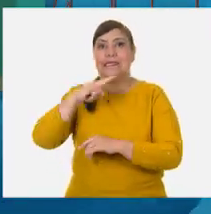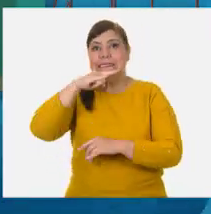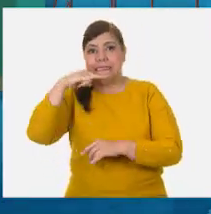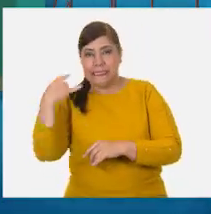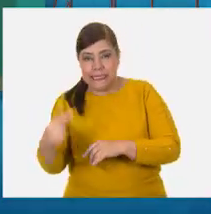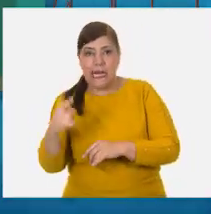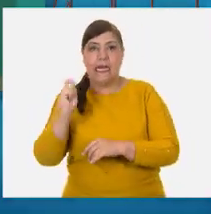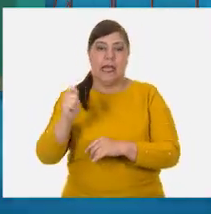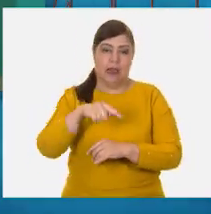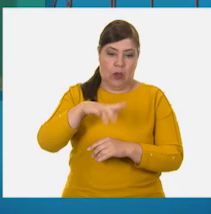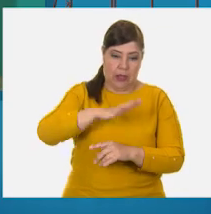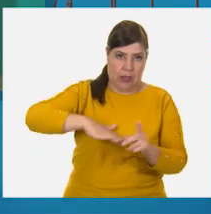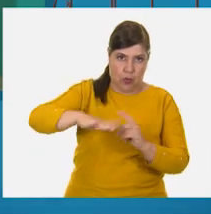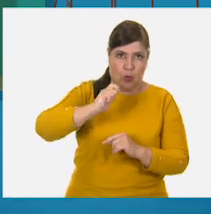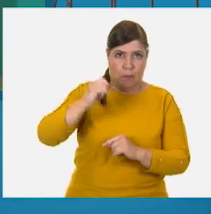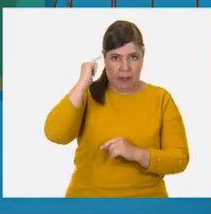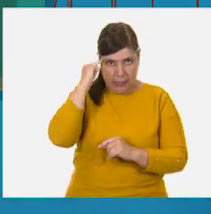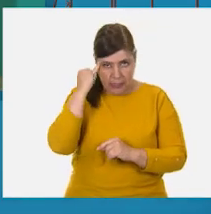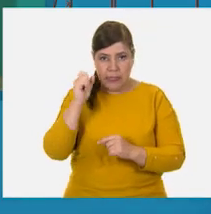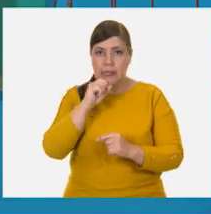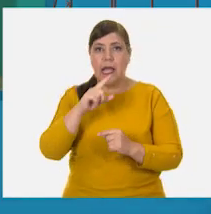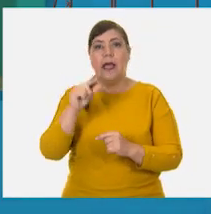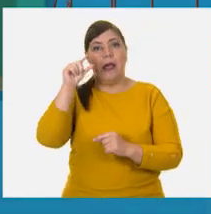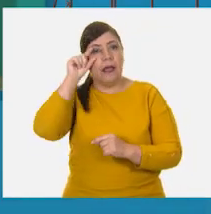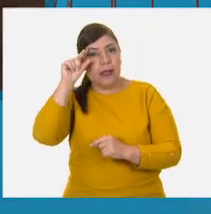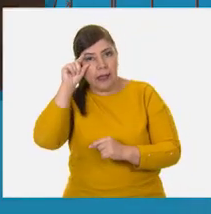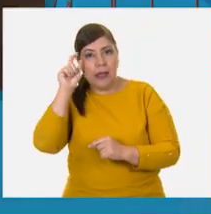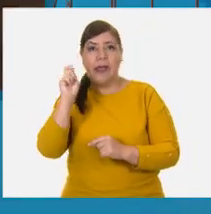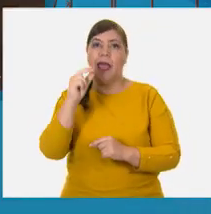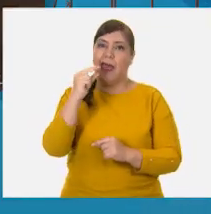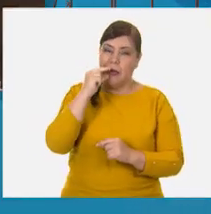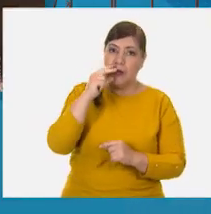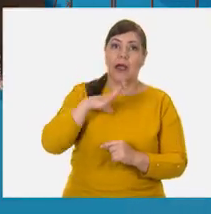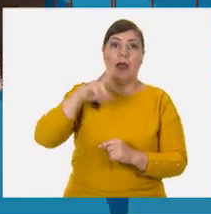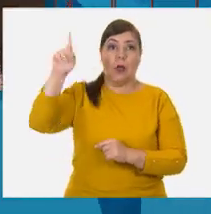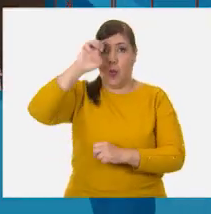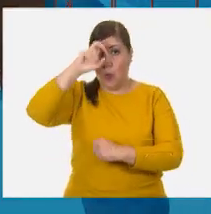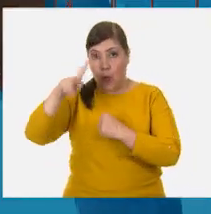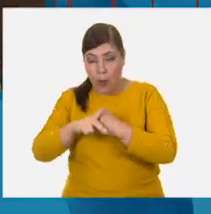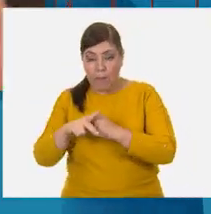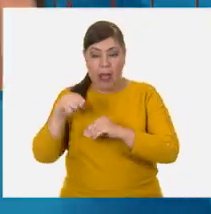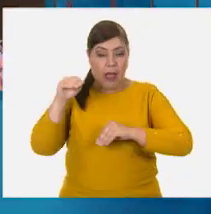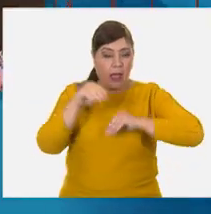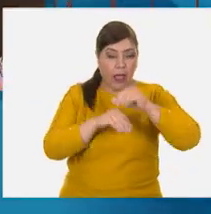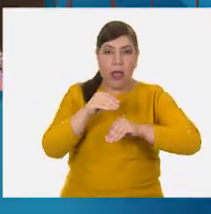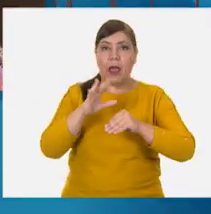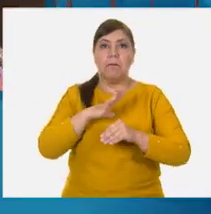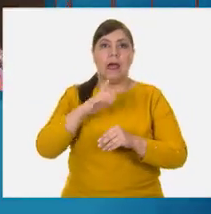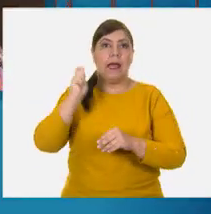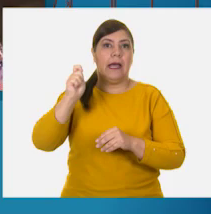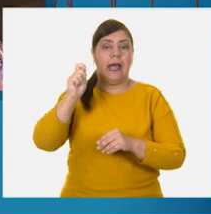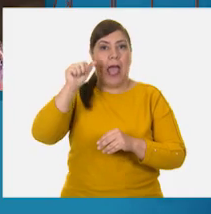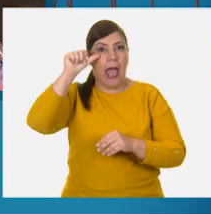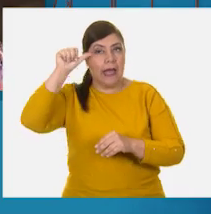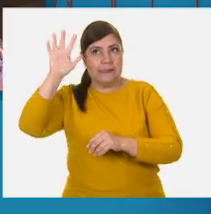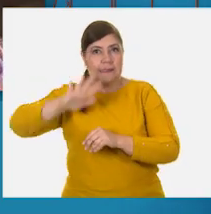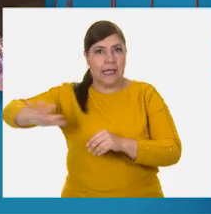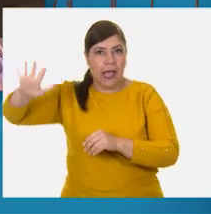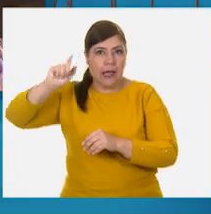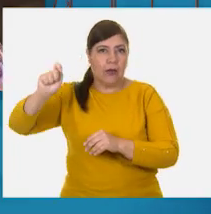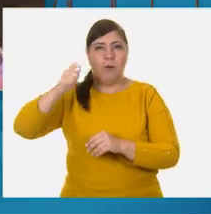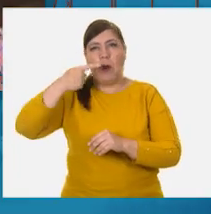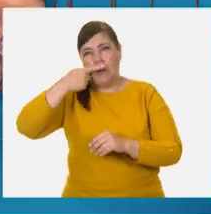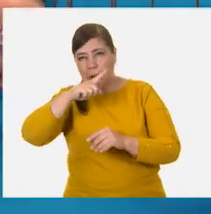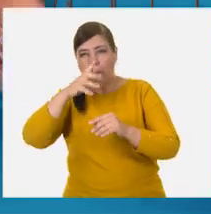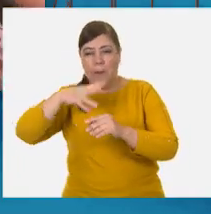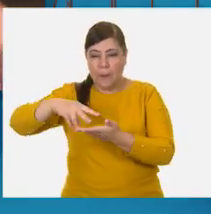origen indígena, almendras y nueces de origen europeo, especias de origen asiático también,